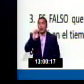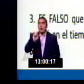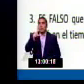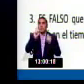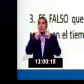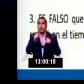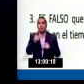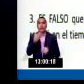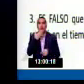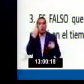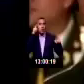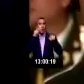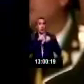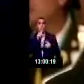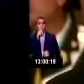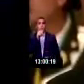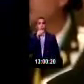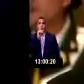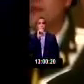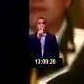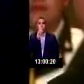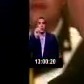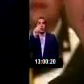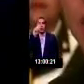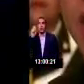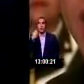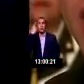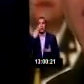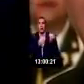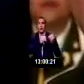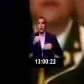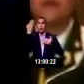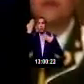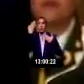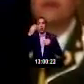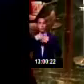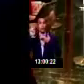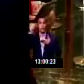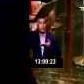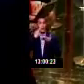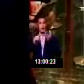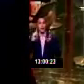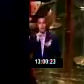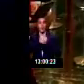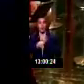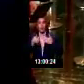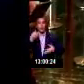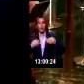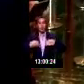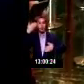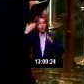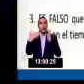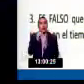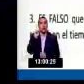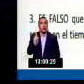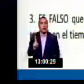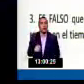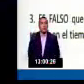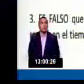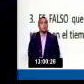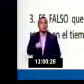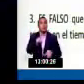consultó sobre el supuesto acuerdo con Daniel Mendoza para la aprobación de una organización política a cambio de no dar paso al juicio político en su contra. Falso que